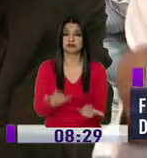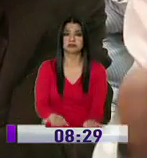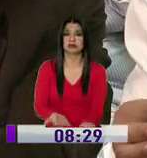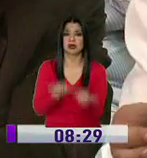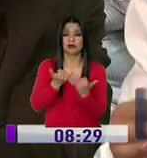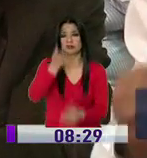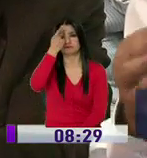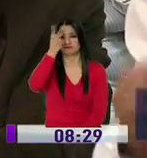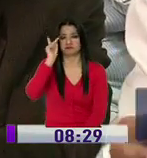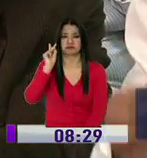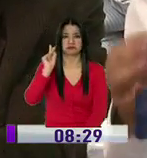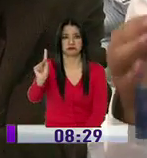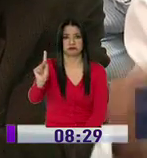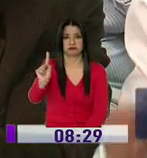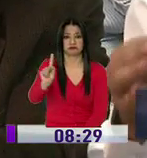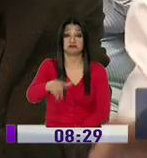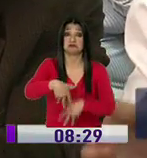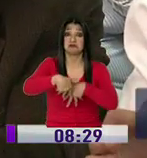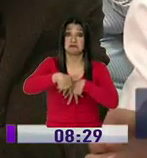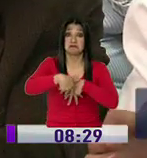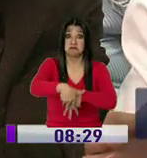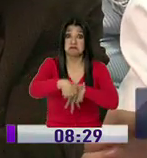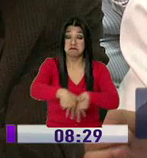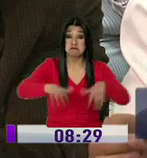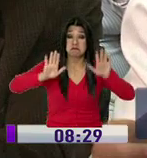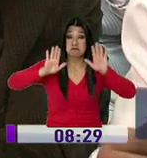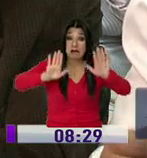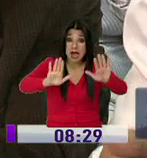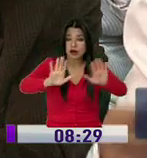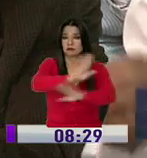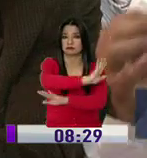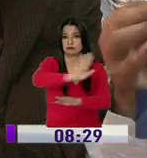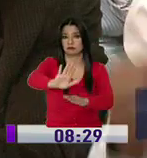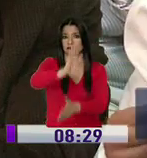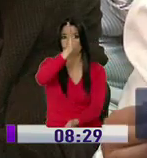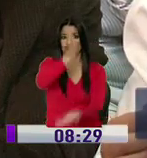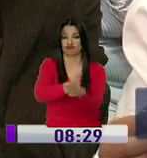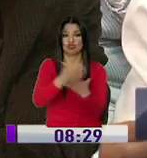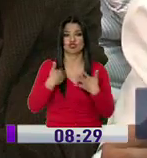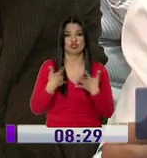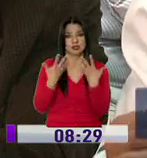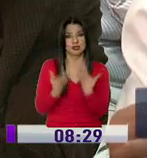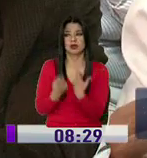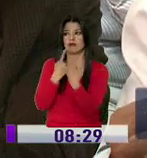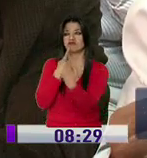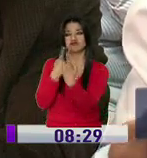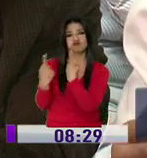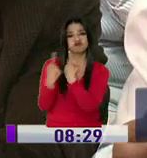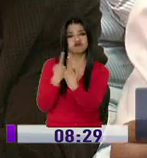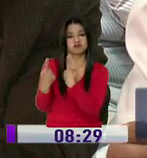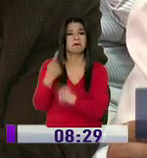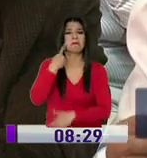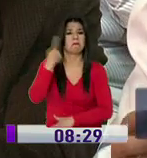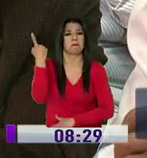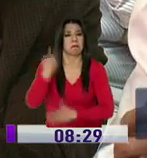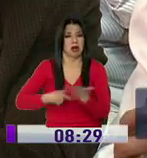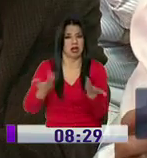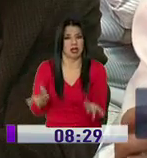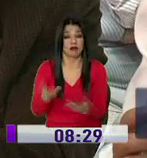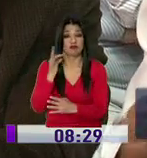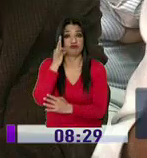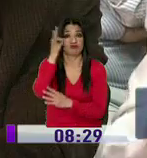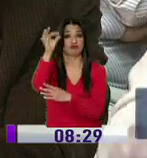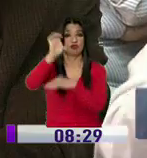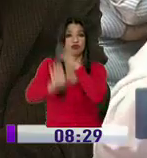de no plegar a ningún paro. Nosotros vamos a un diálogo por la construcción del futuro